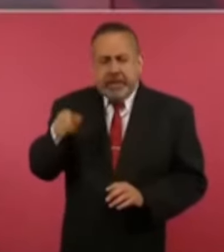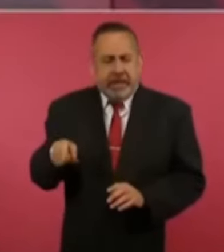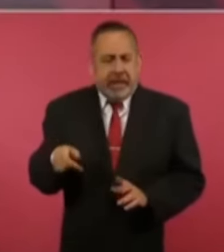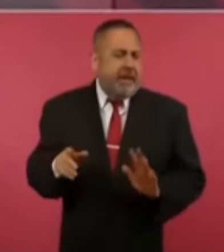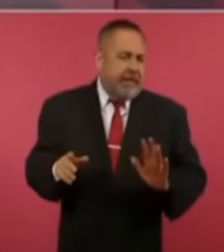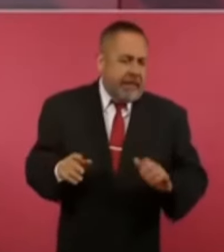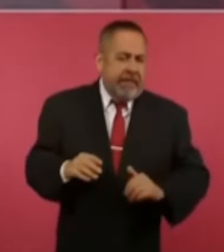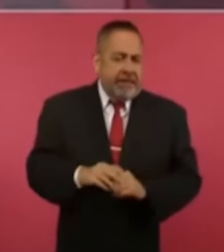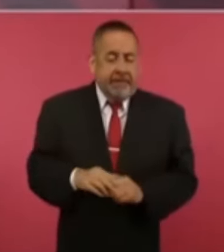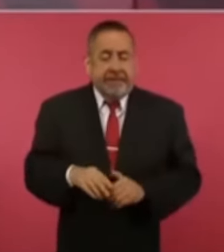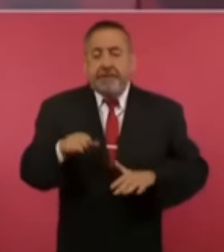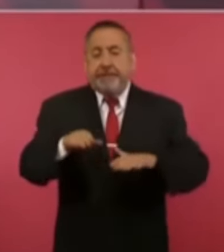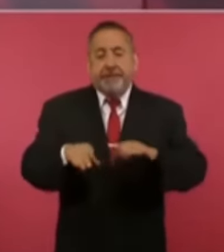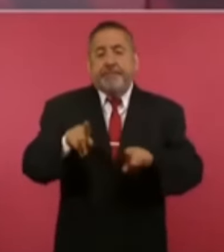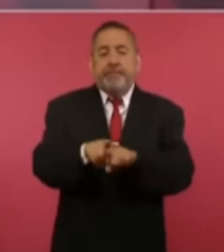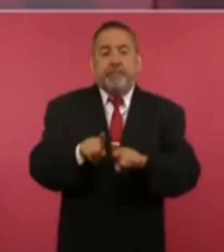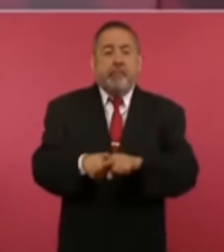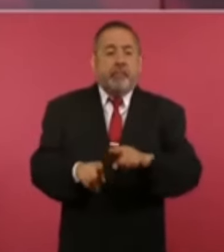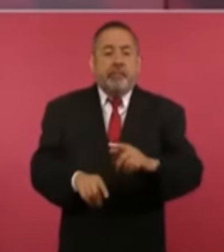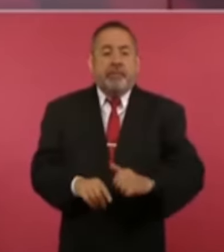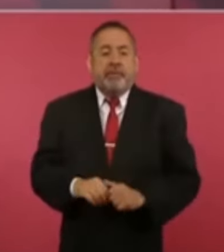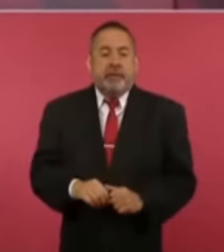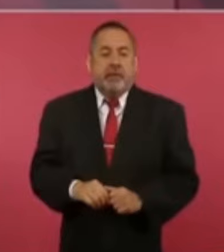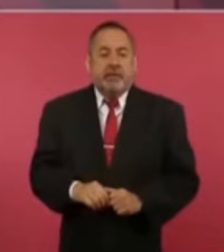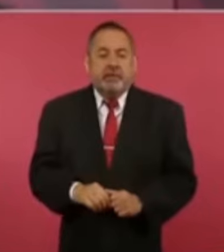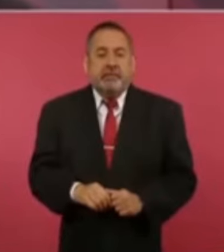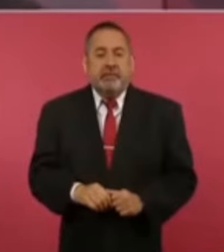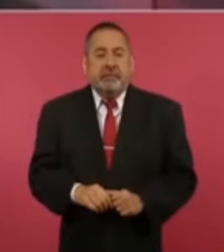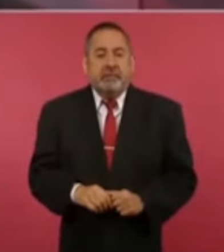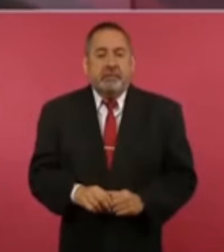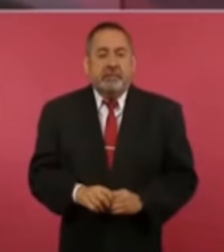Porque eso sucede en